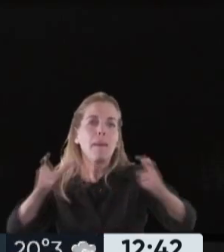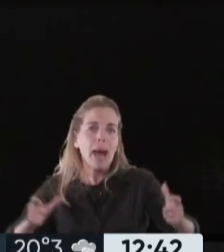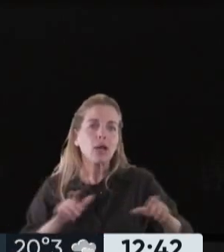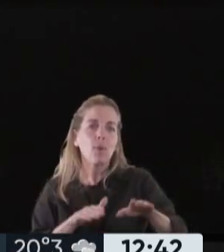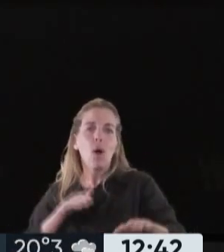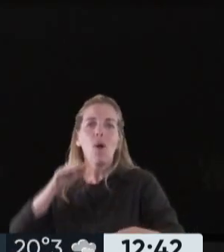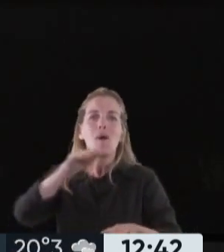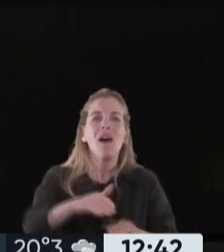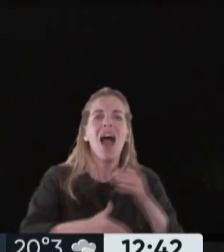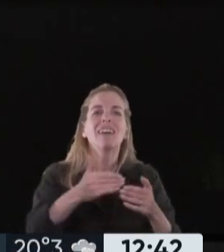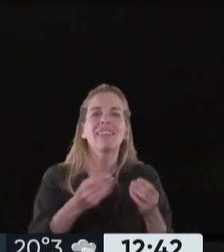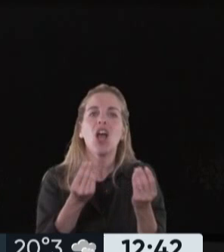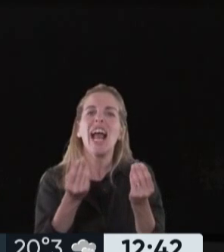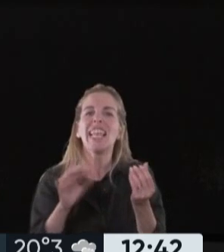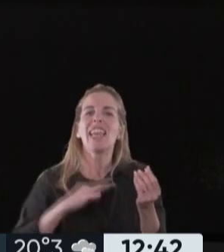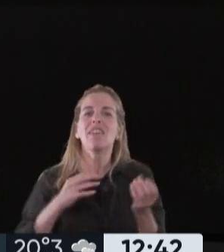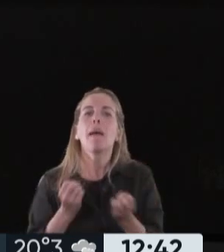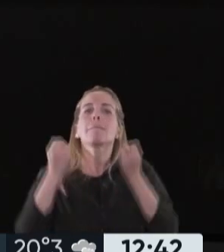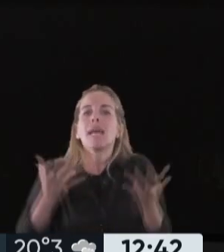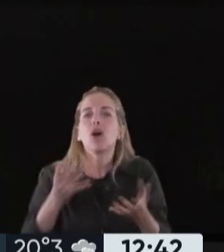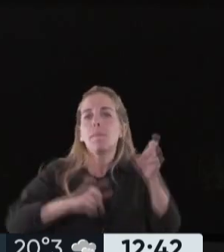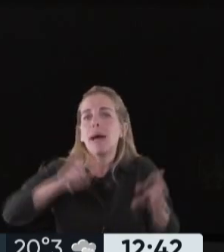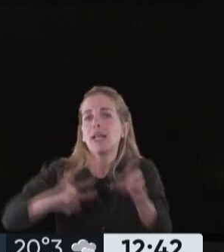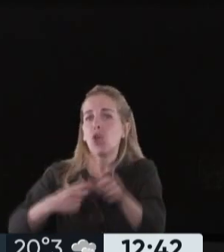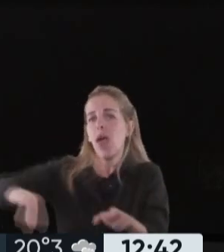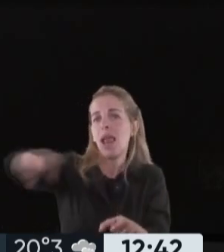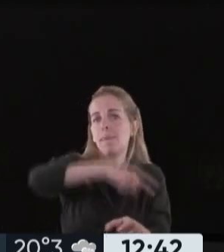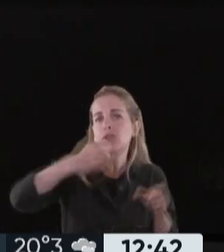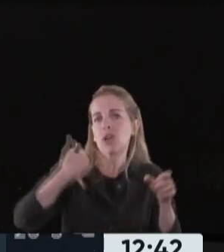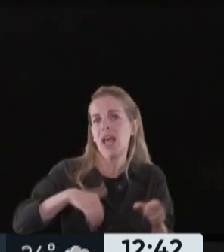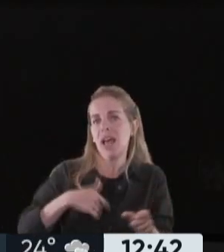de mejorarle la calidad de vida a los argentinos y argentinas.